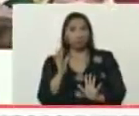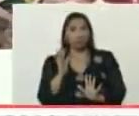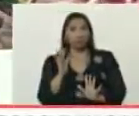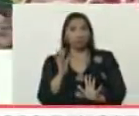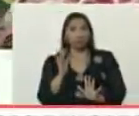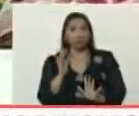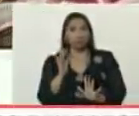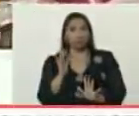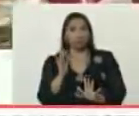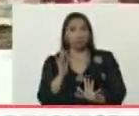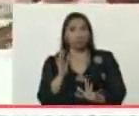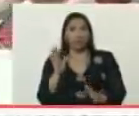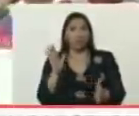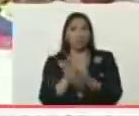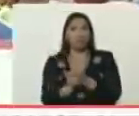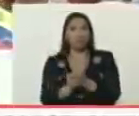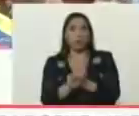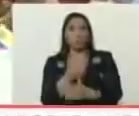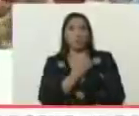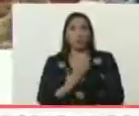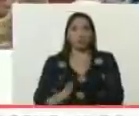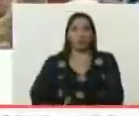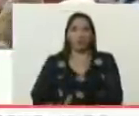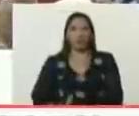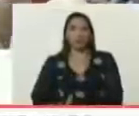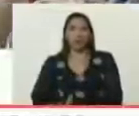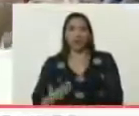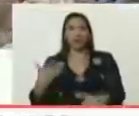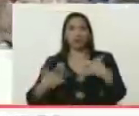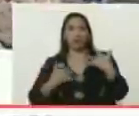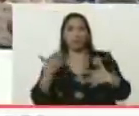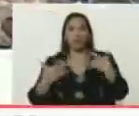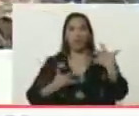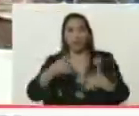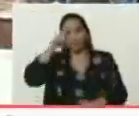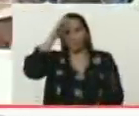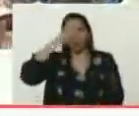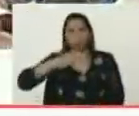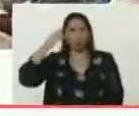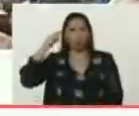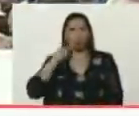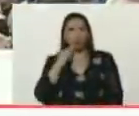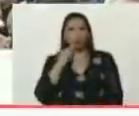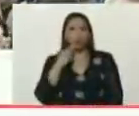hubo pues con el compañero presidente un acto con la milicia. Ya pasamos de